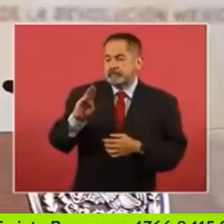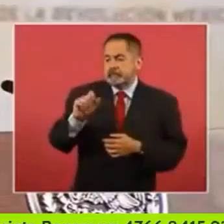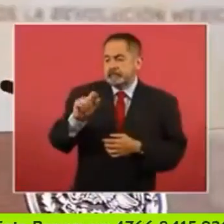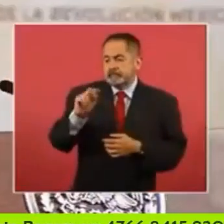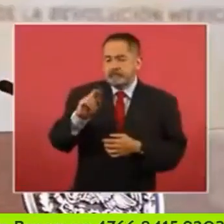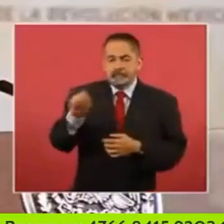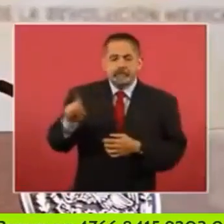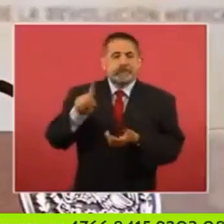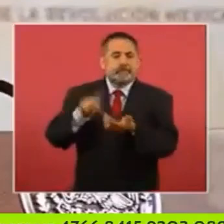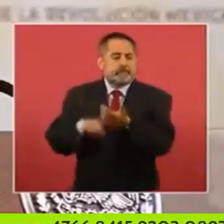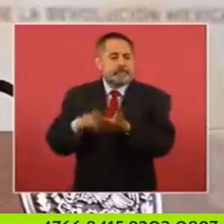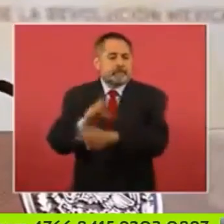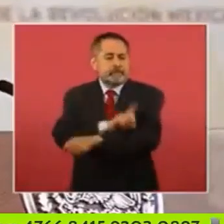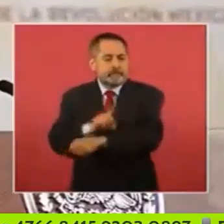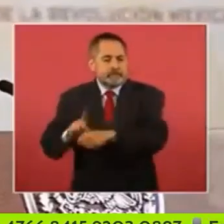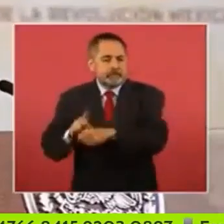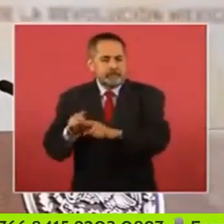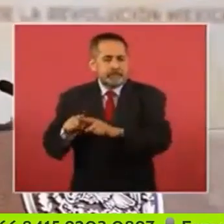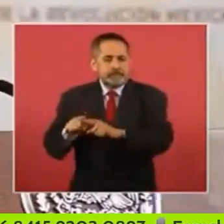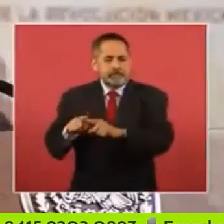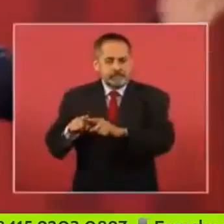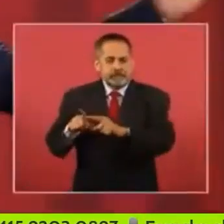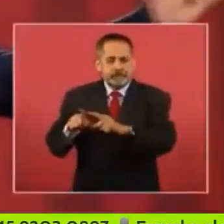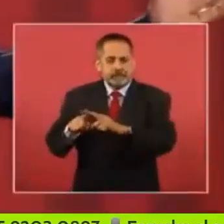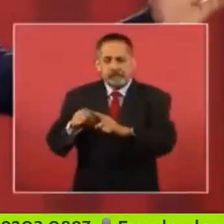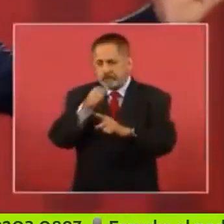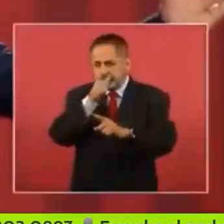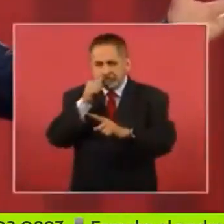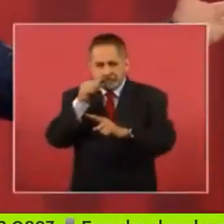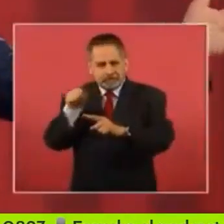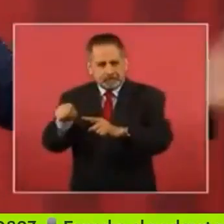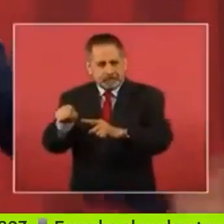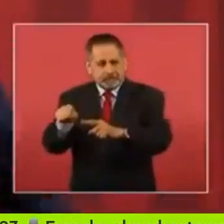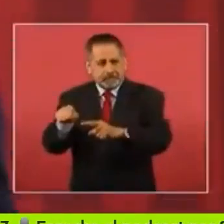benito marx pues lleva